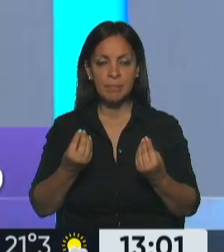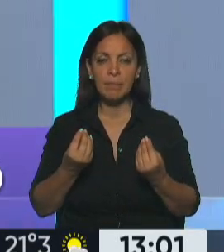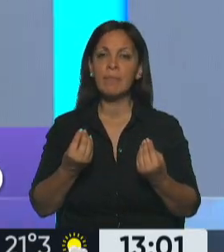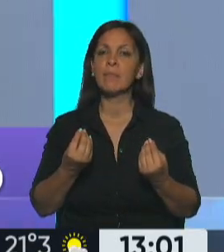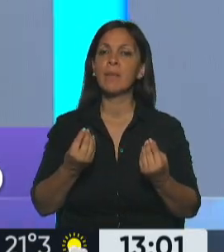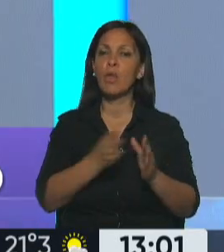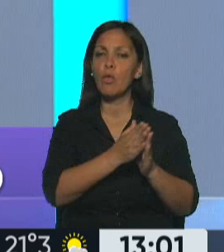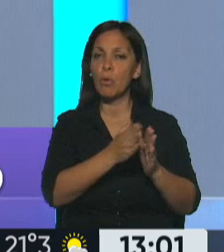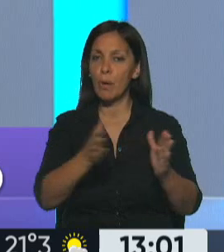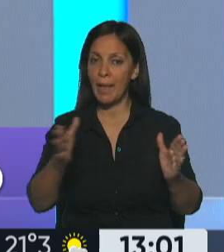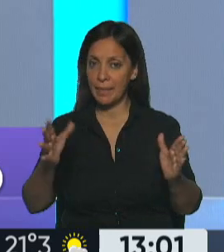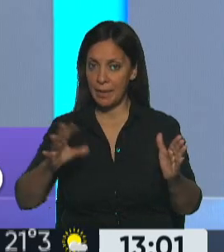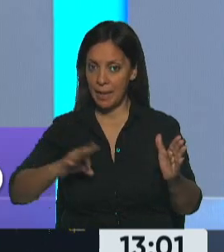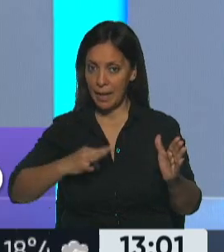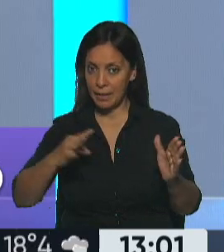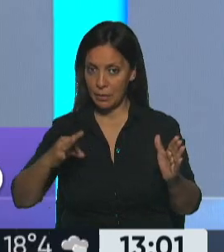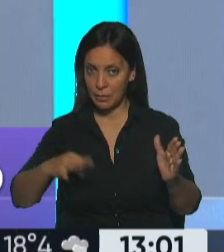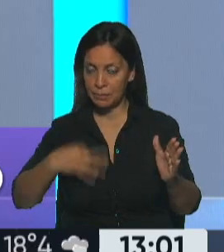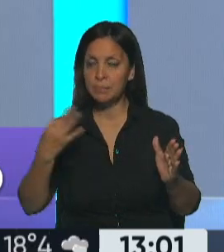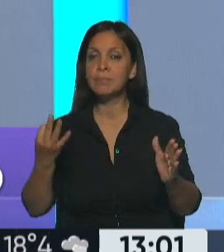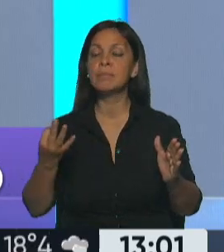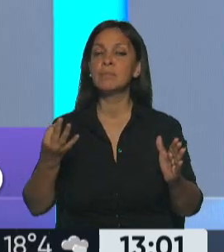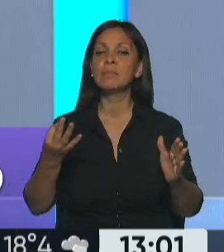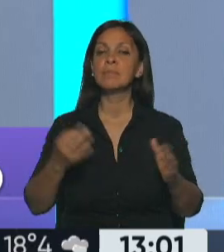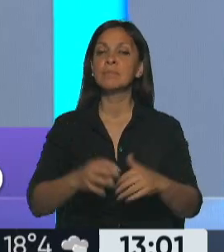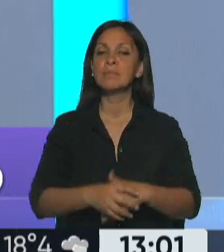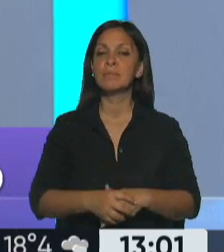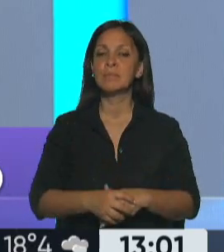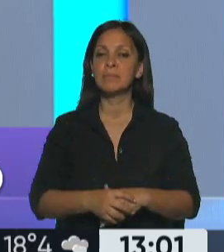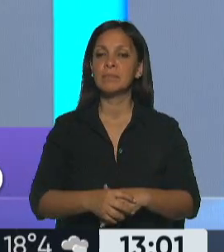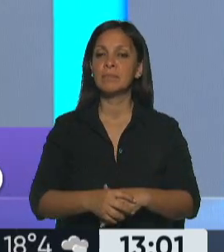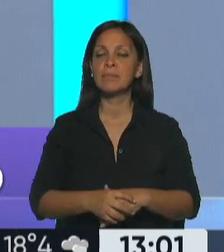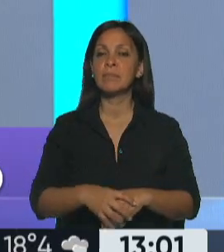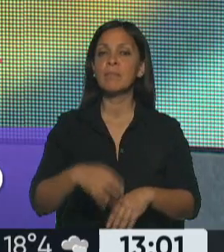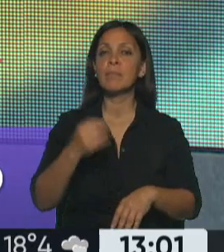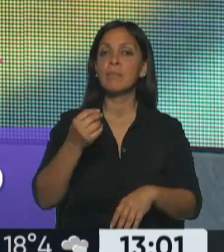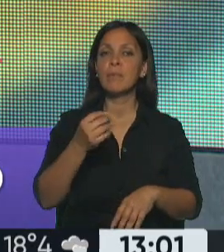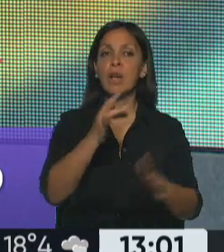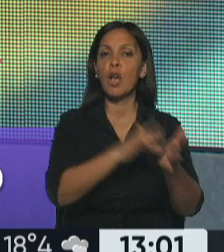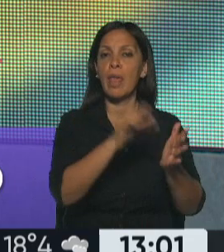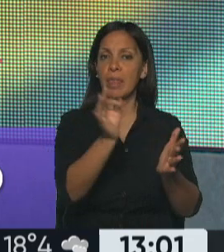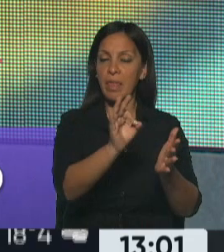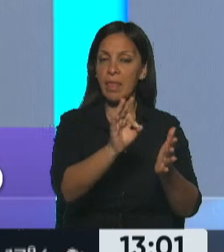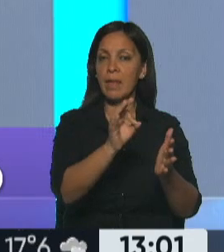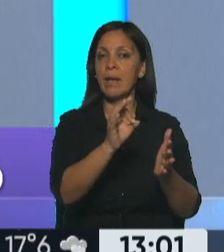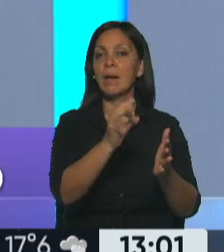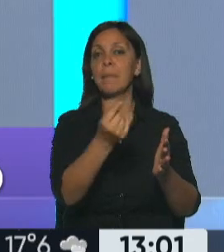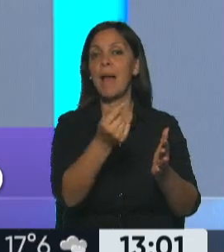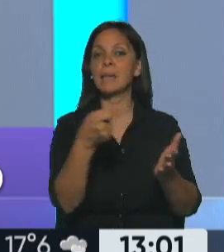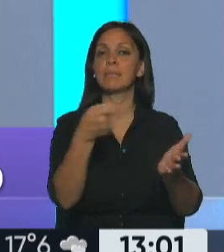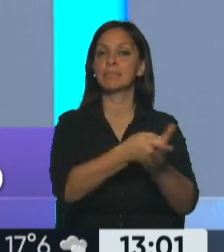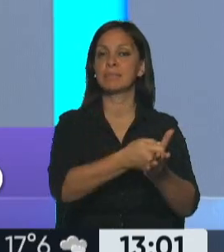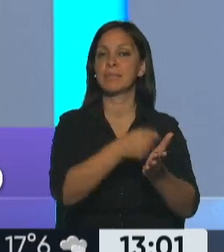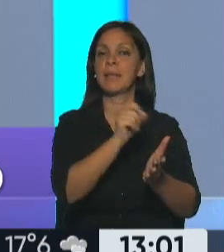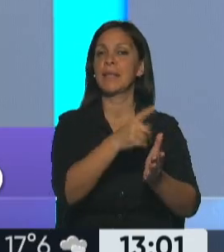del año a al a los los saldos que le ponía a disposición el tesoro nacional es decir por primera vez tampoco este año se han